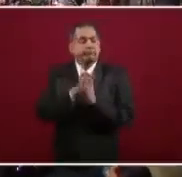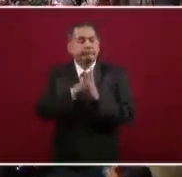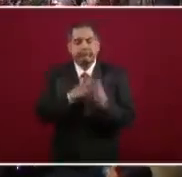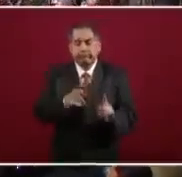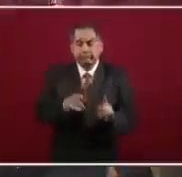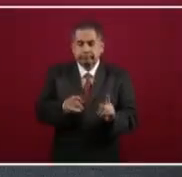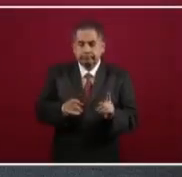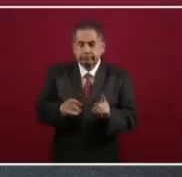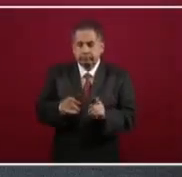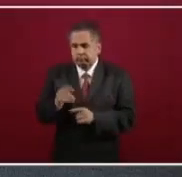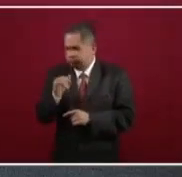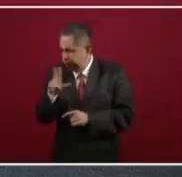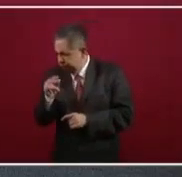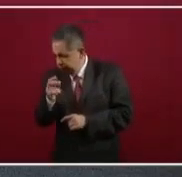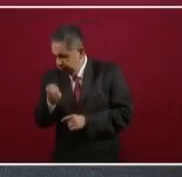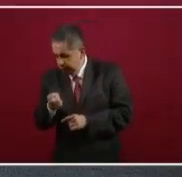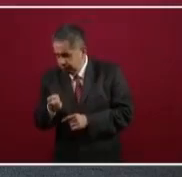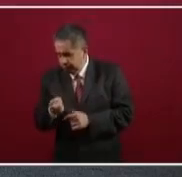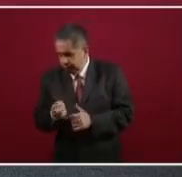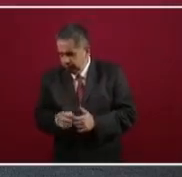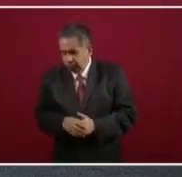o no era así